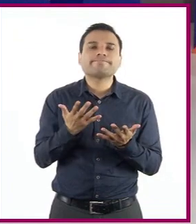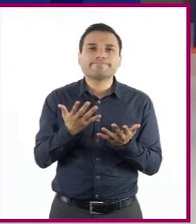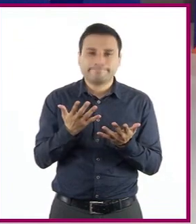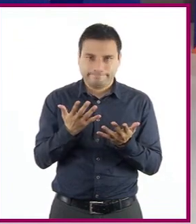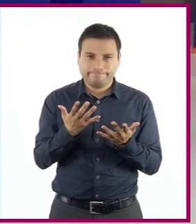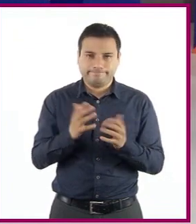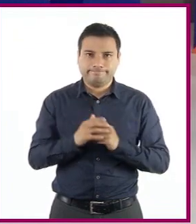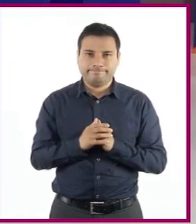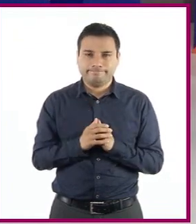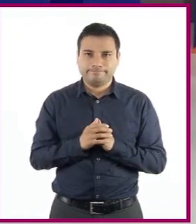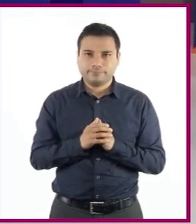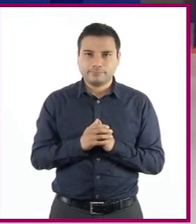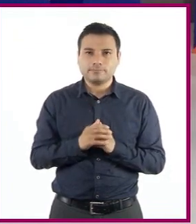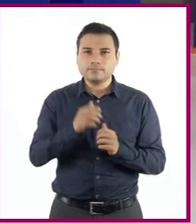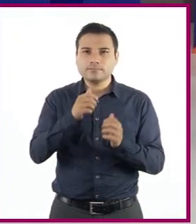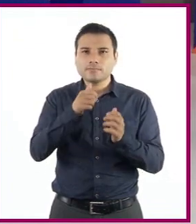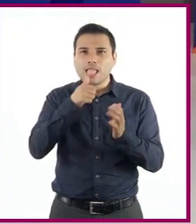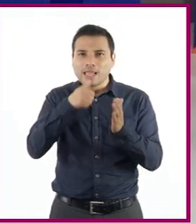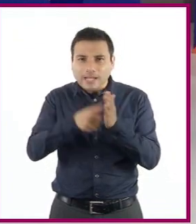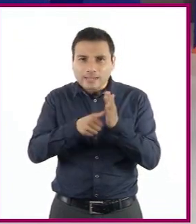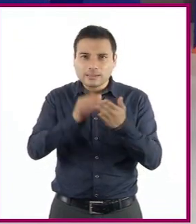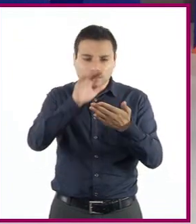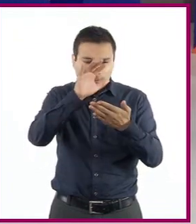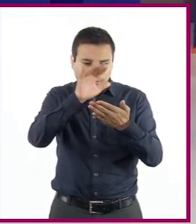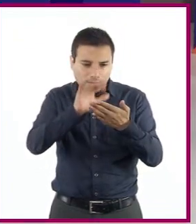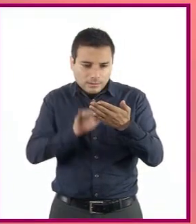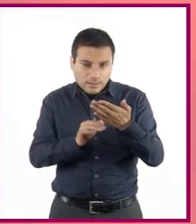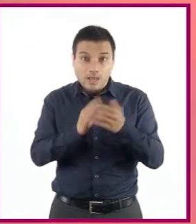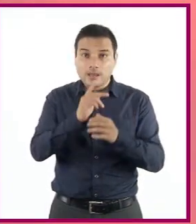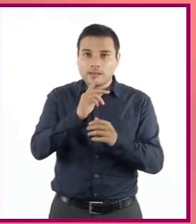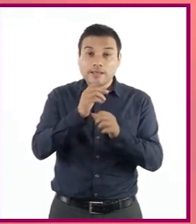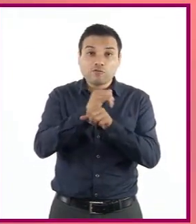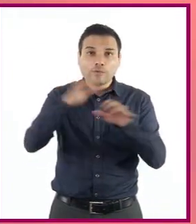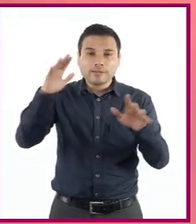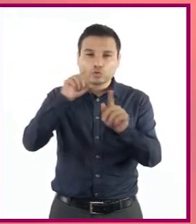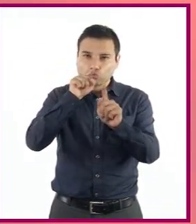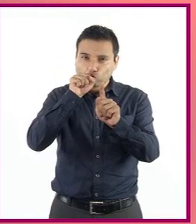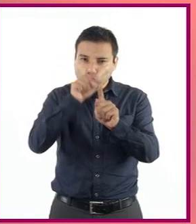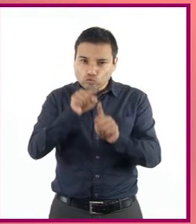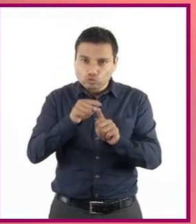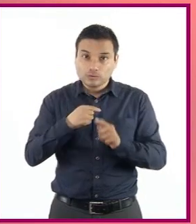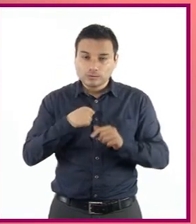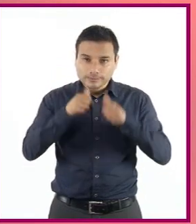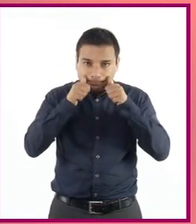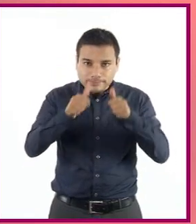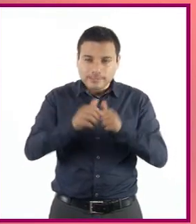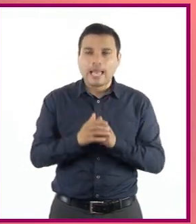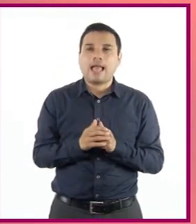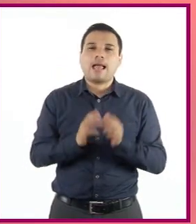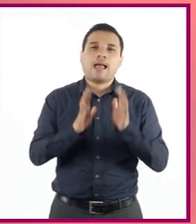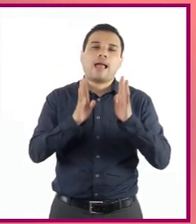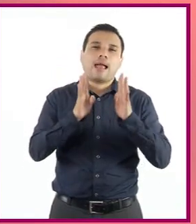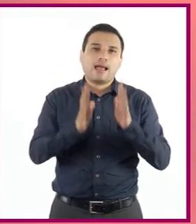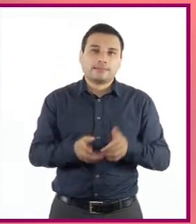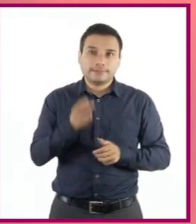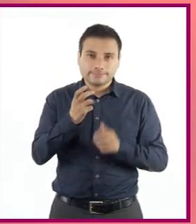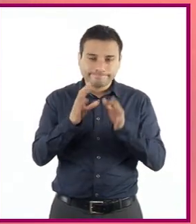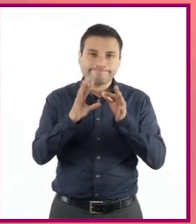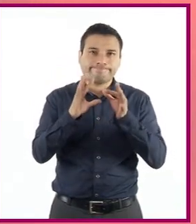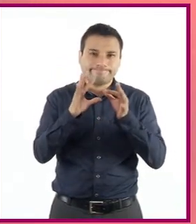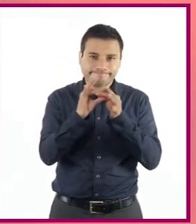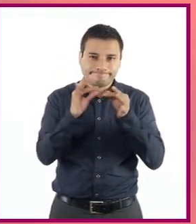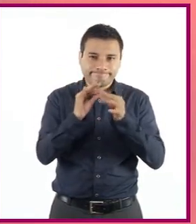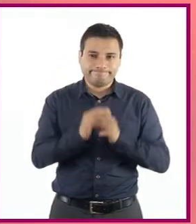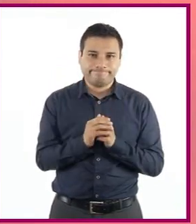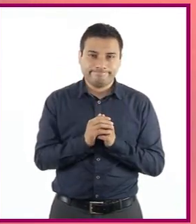la carta en cierta información. Ah, a esto se refería cuando mencionaba al inicio de la